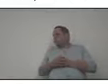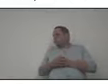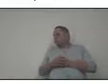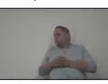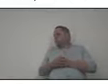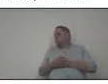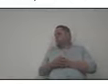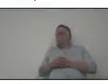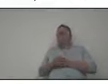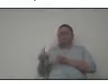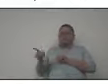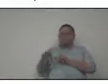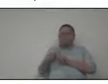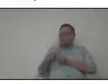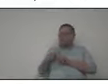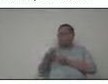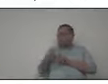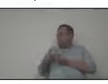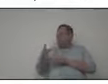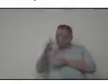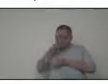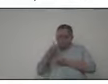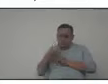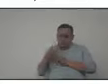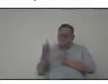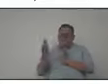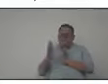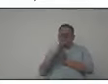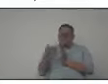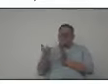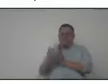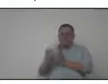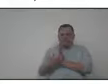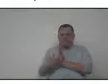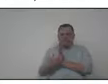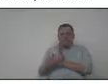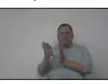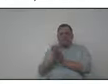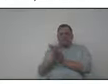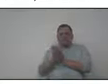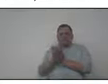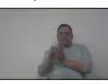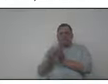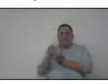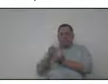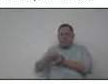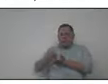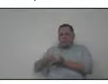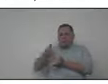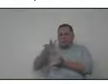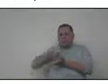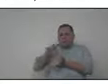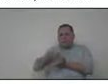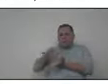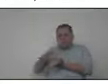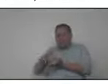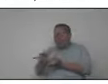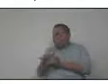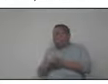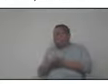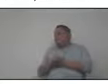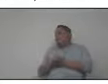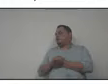Uno, revisando toda la facturación que teníamos, unas cuentas que